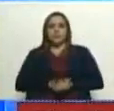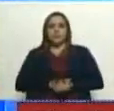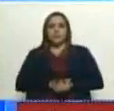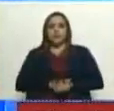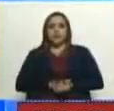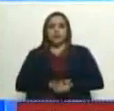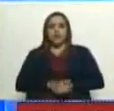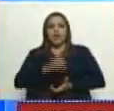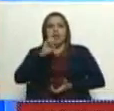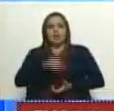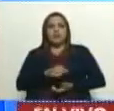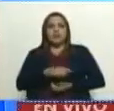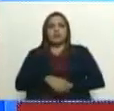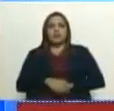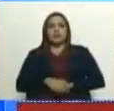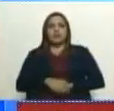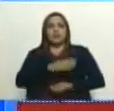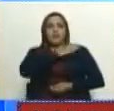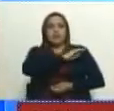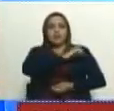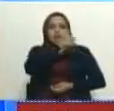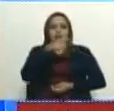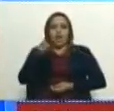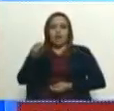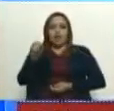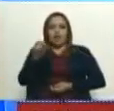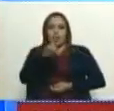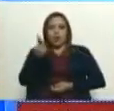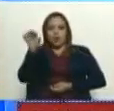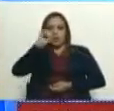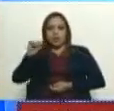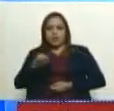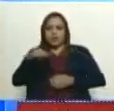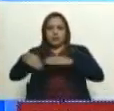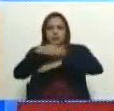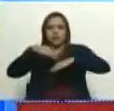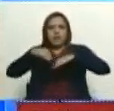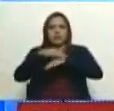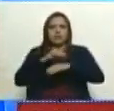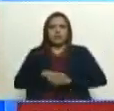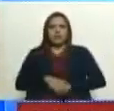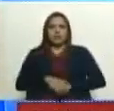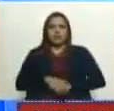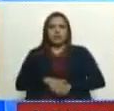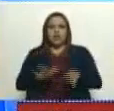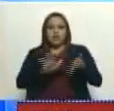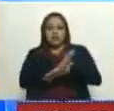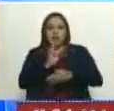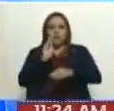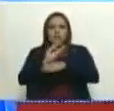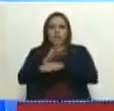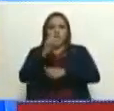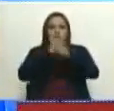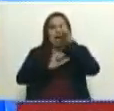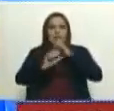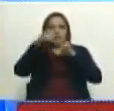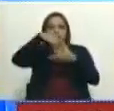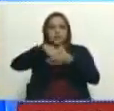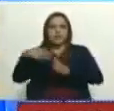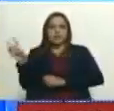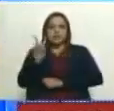Al general de división Rodolfo Marcos Torres, ministro para el tratamiento de las aguas en Venezuela.